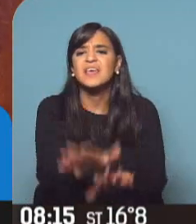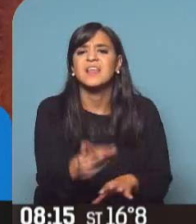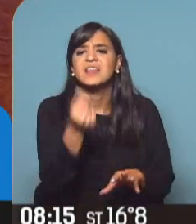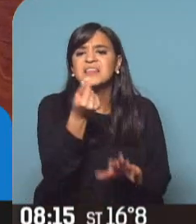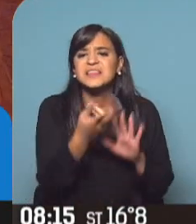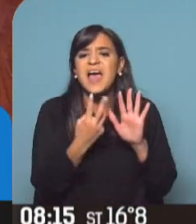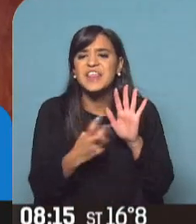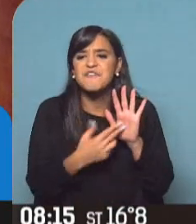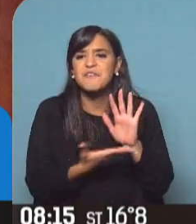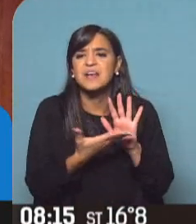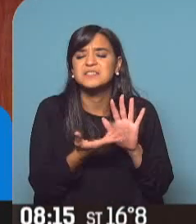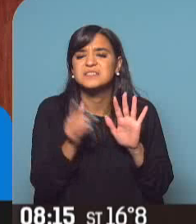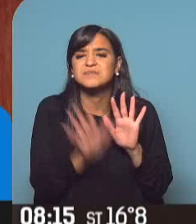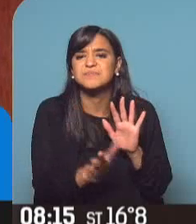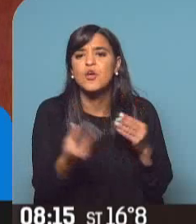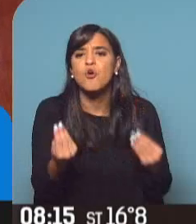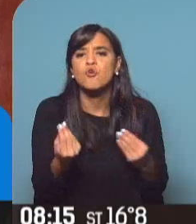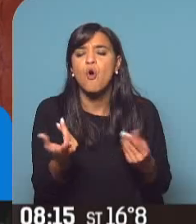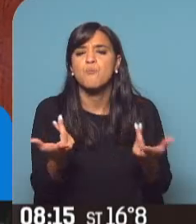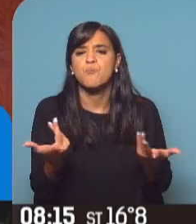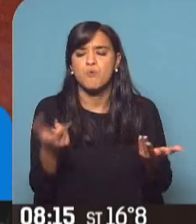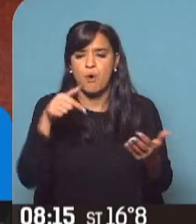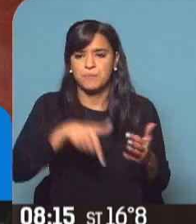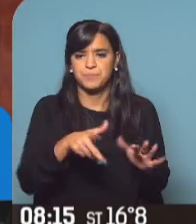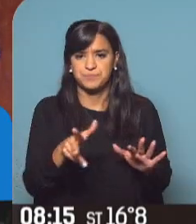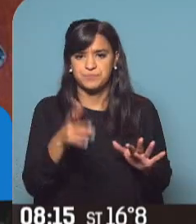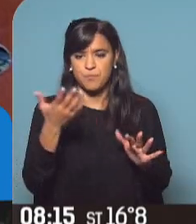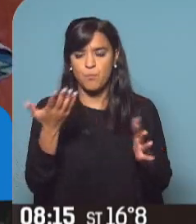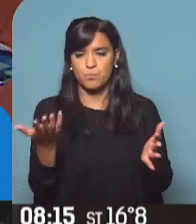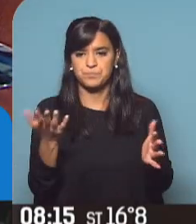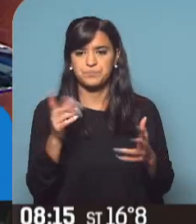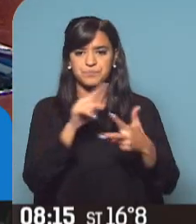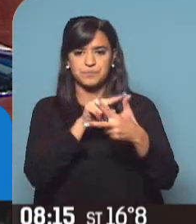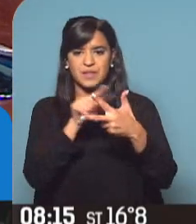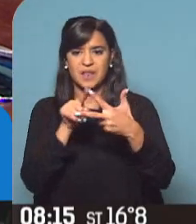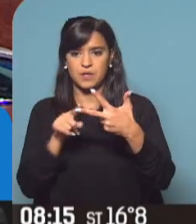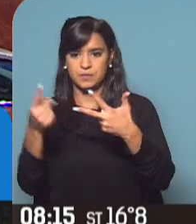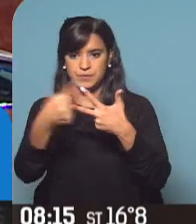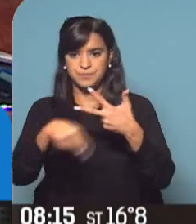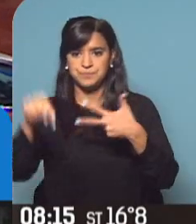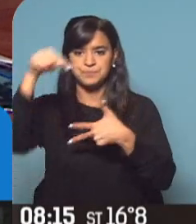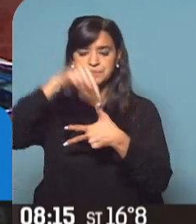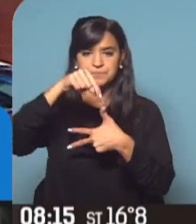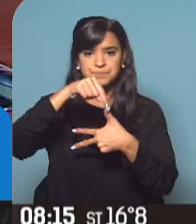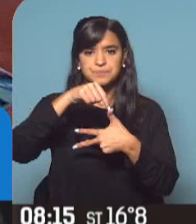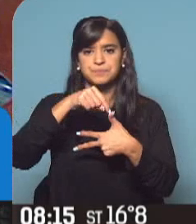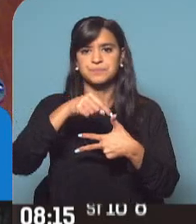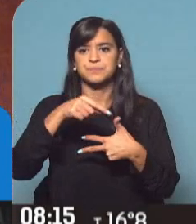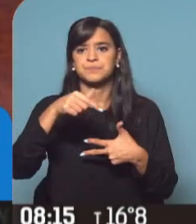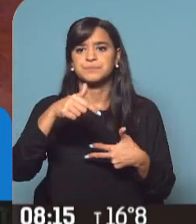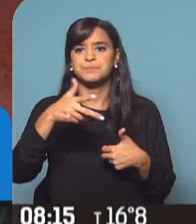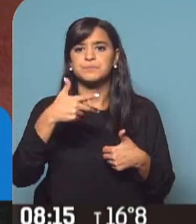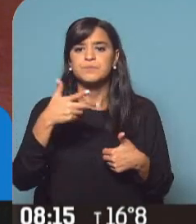qué impacto puede tener en esta coyuntura económica a damián bueno tenéis tres tres impactos en principio tenés uno en la micro